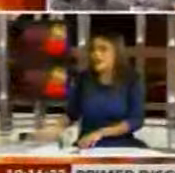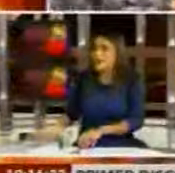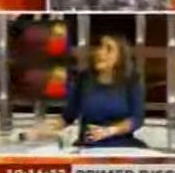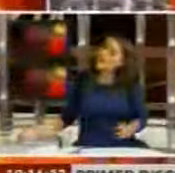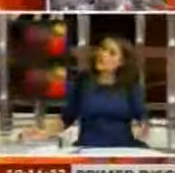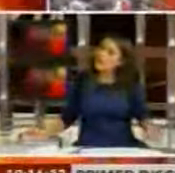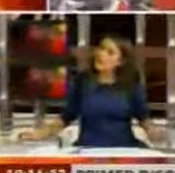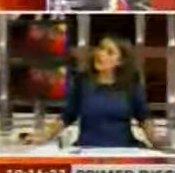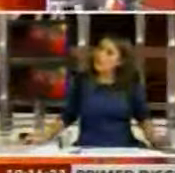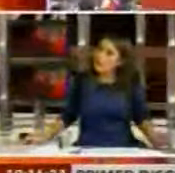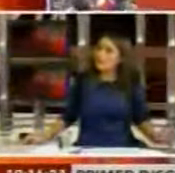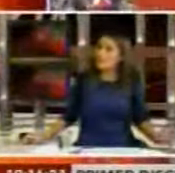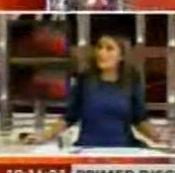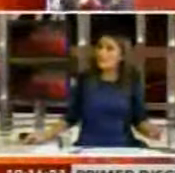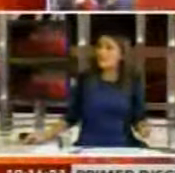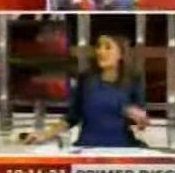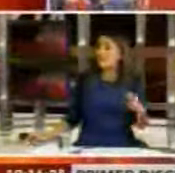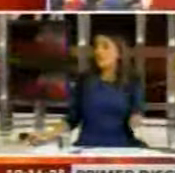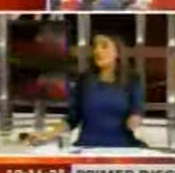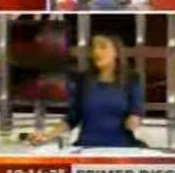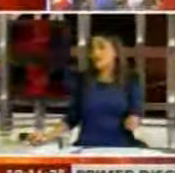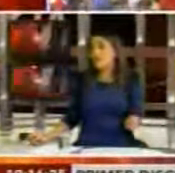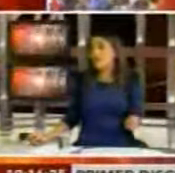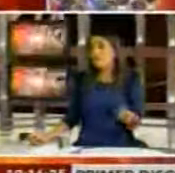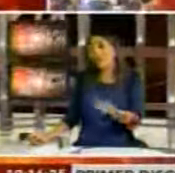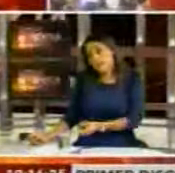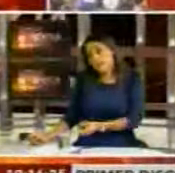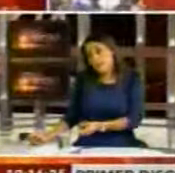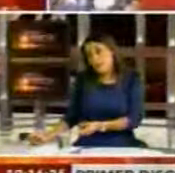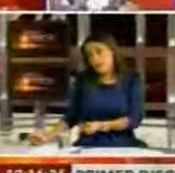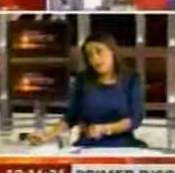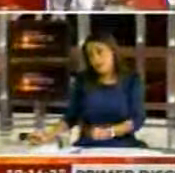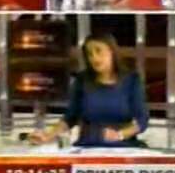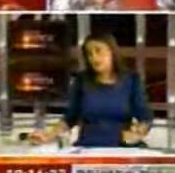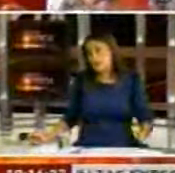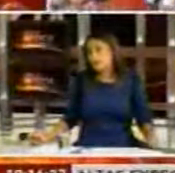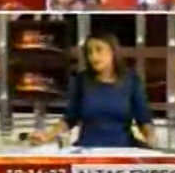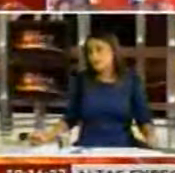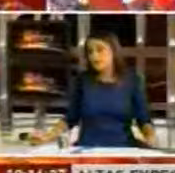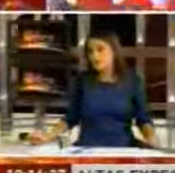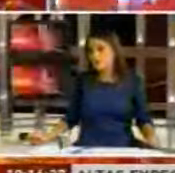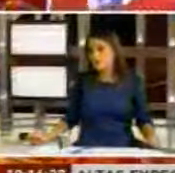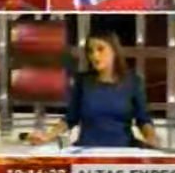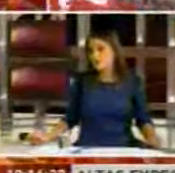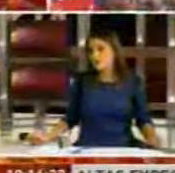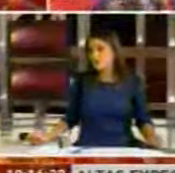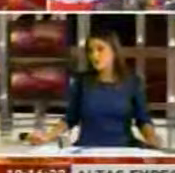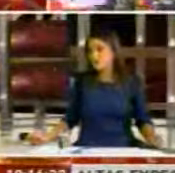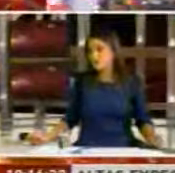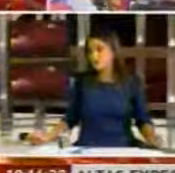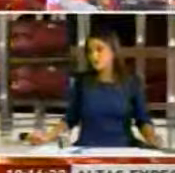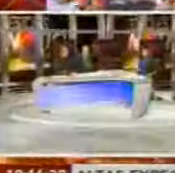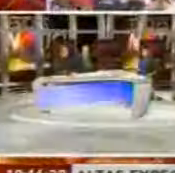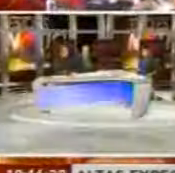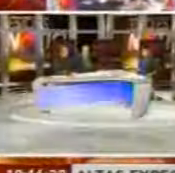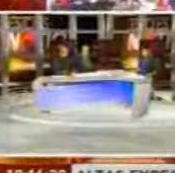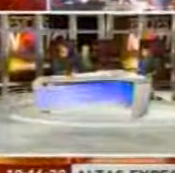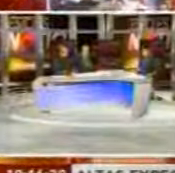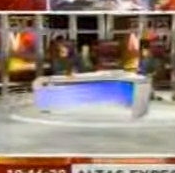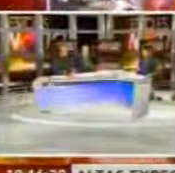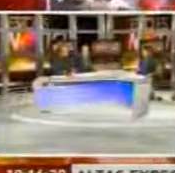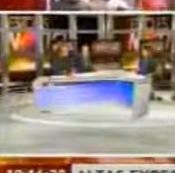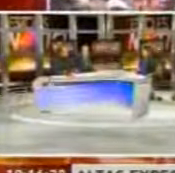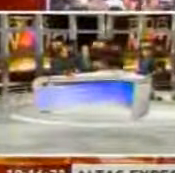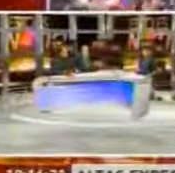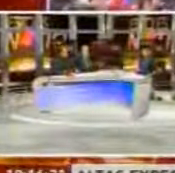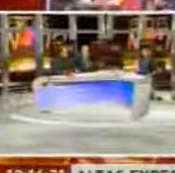a año. ¿Qué pasa entonces con las expectativas de quienes votaron por Michelle Bachelet como herramienta de cambio? Sí, es un programa ambicioso, yo creo que todos los programas de gobierno son ambiciosos,